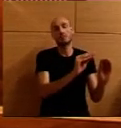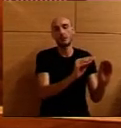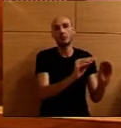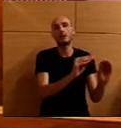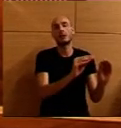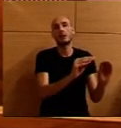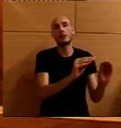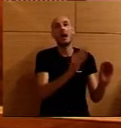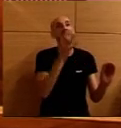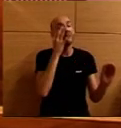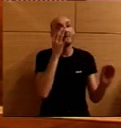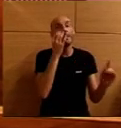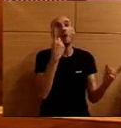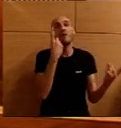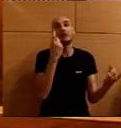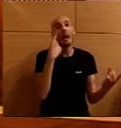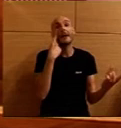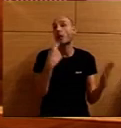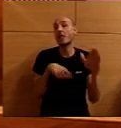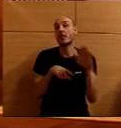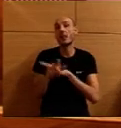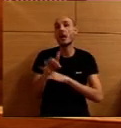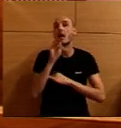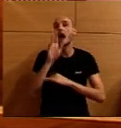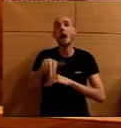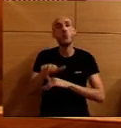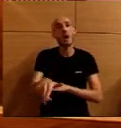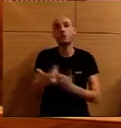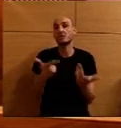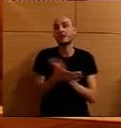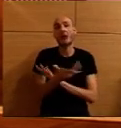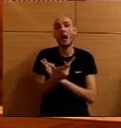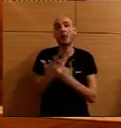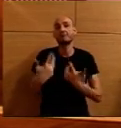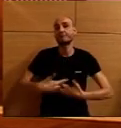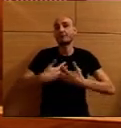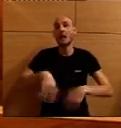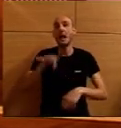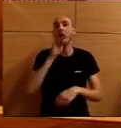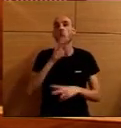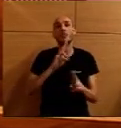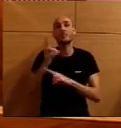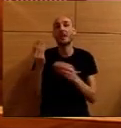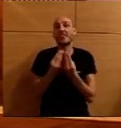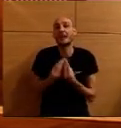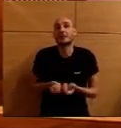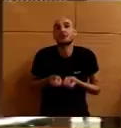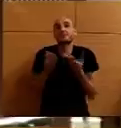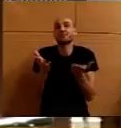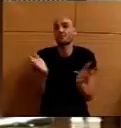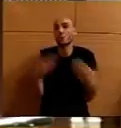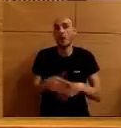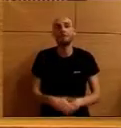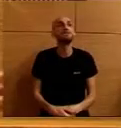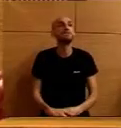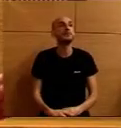desde luego desarrollado no está todavía, no está en marcha, por tanto no podemos facilitar datos. Queda contestada.